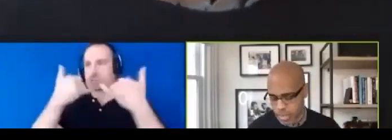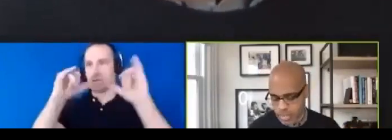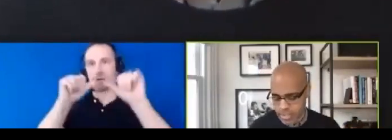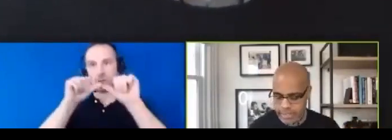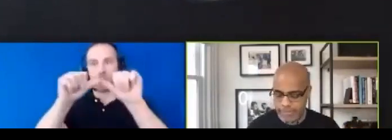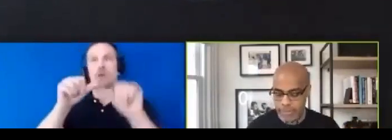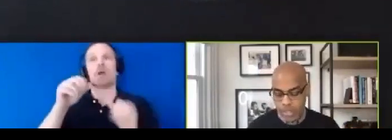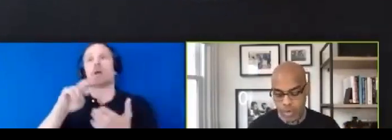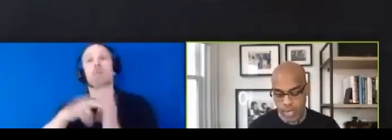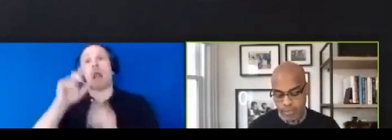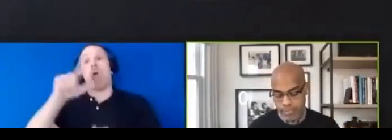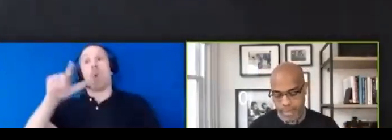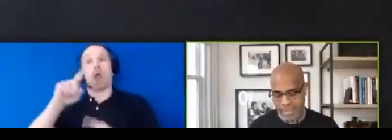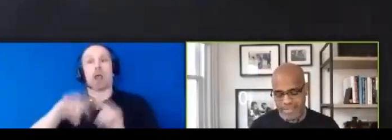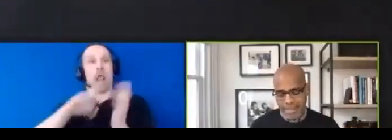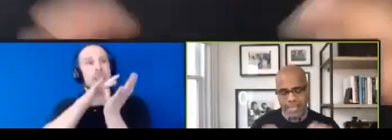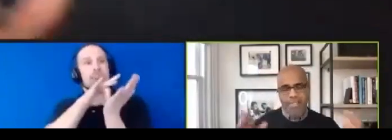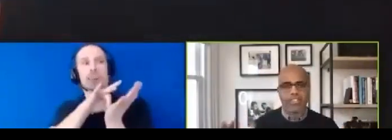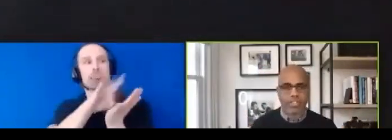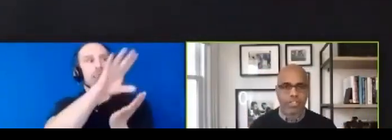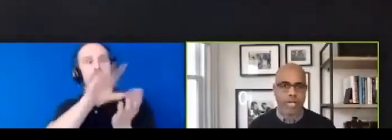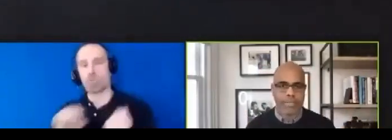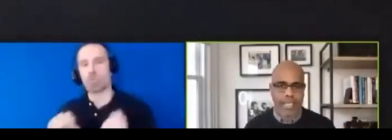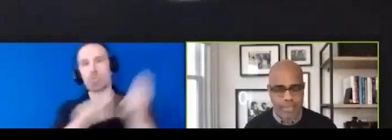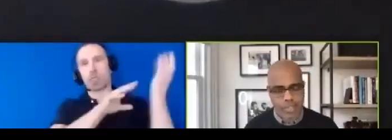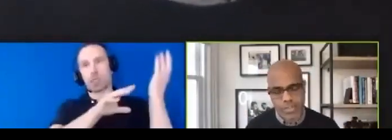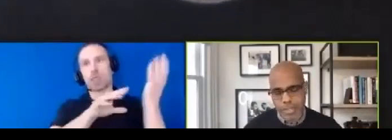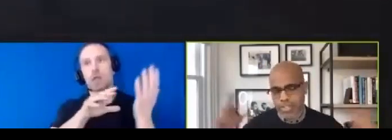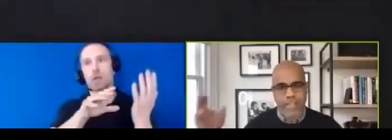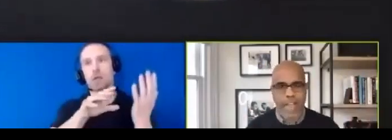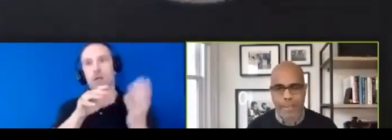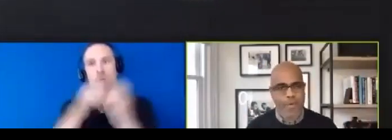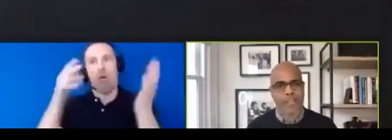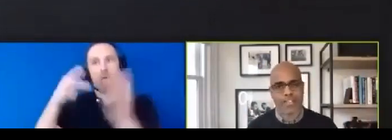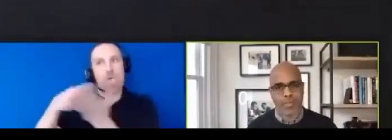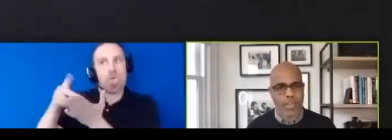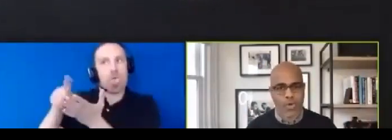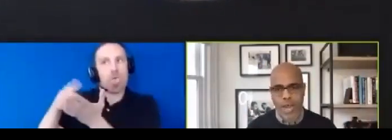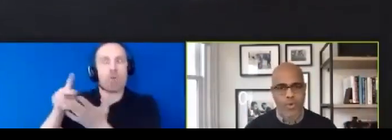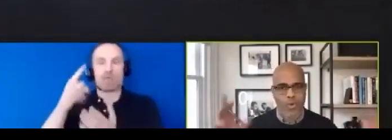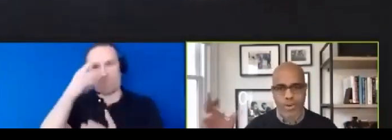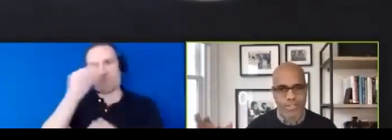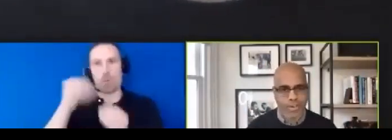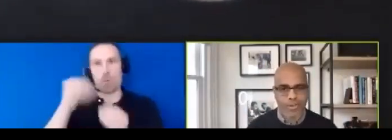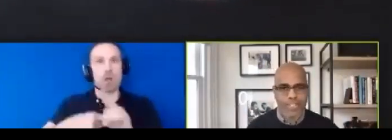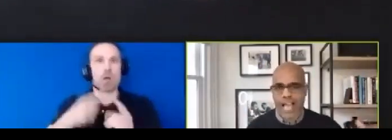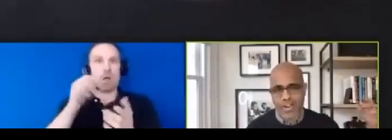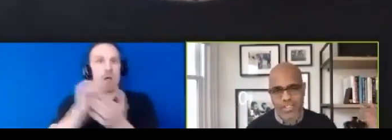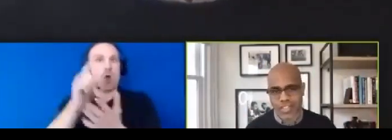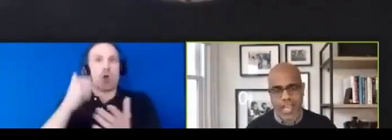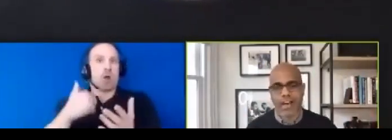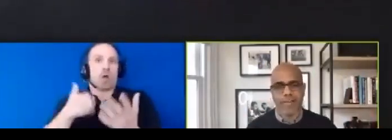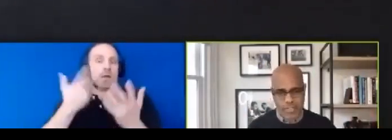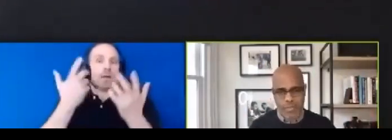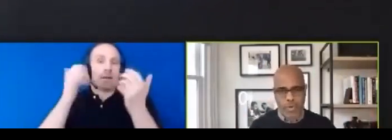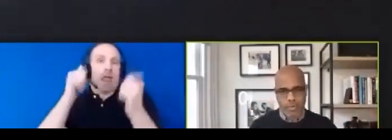todo eso se mantendrá el lugar aún con la monitoría de los renteros